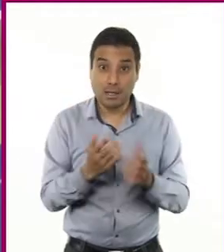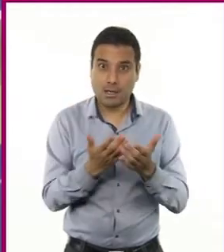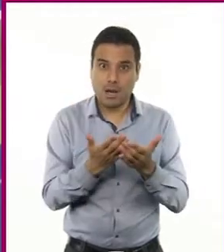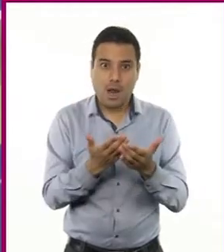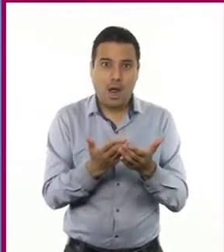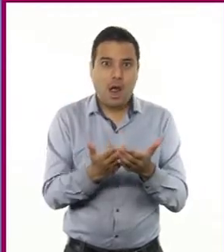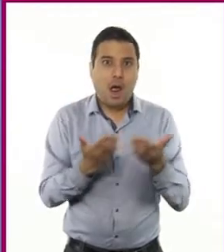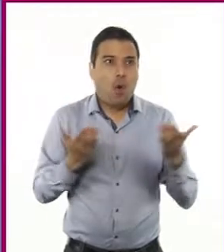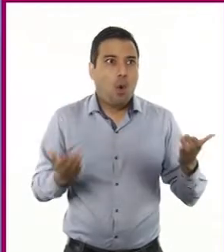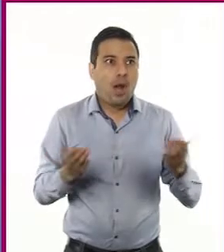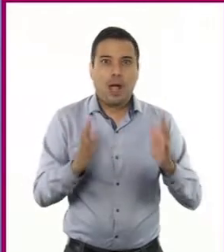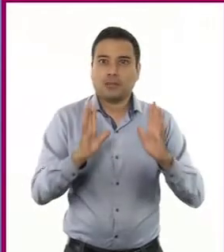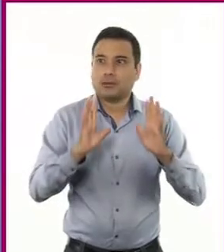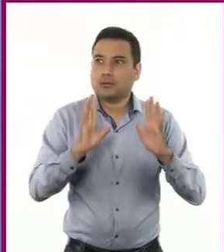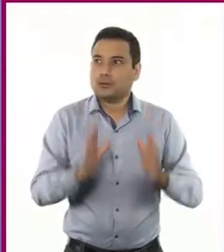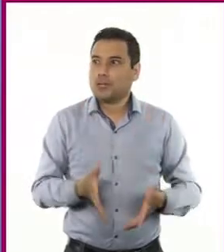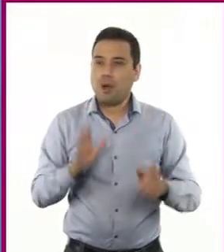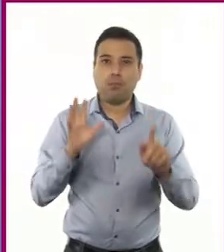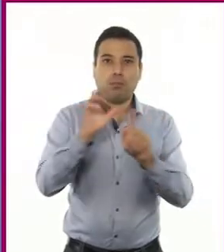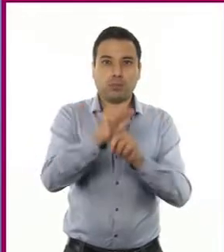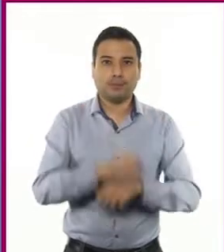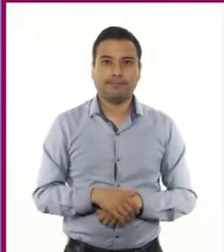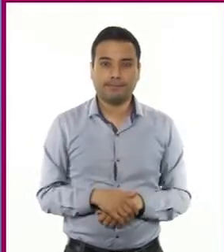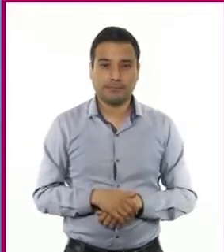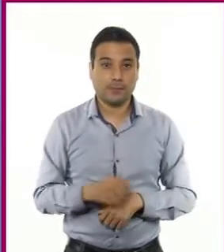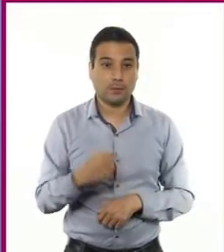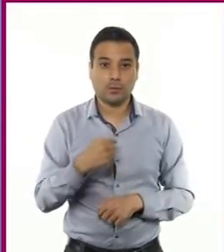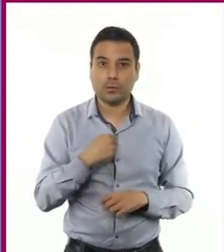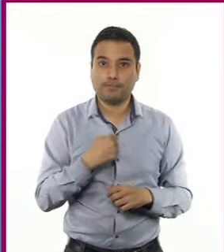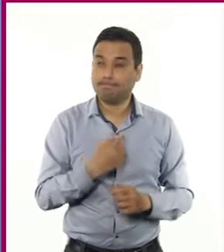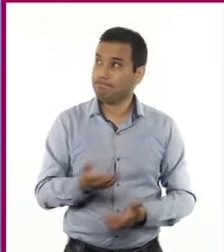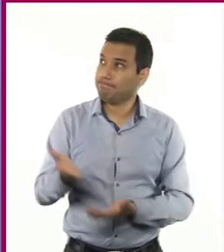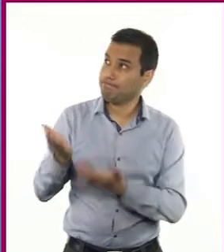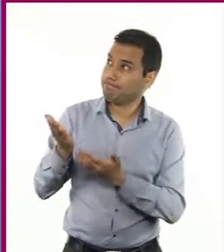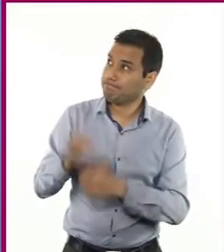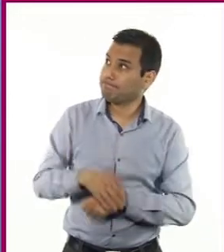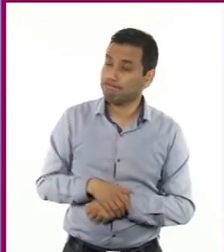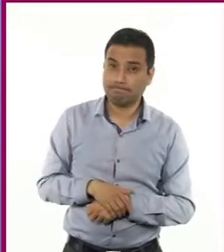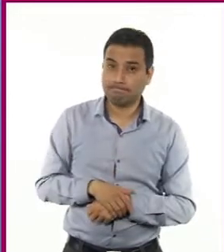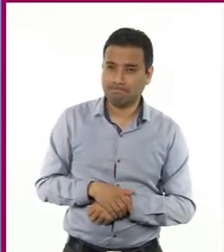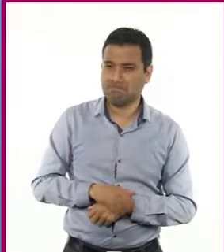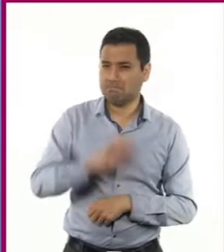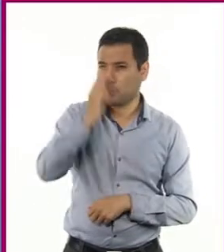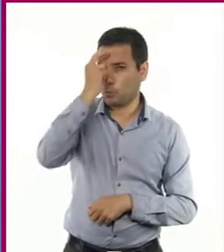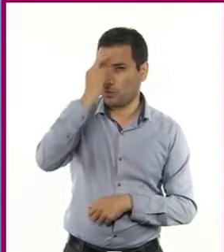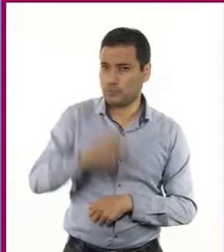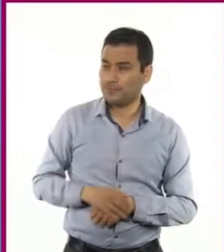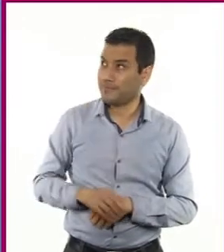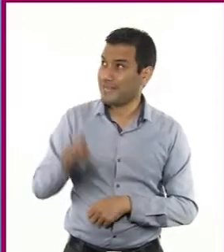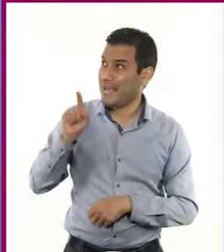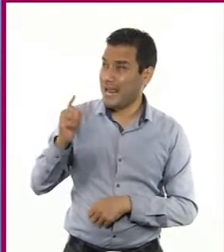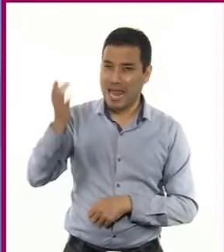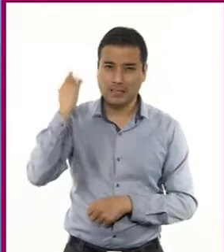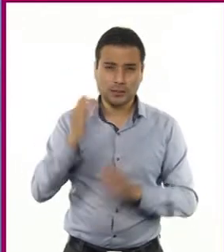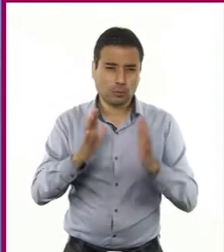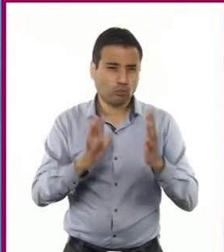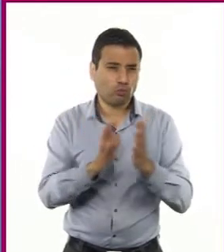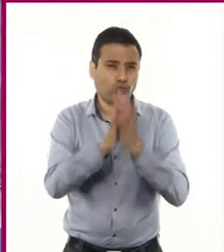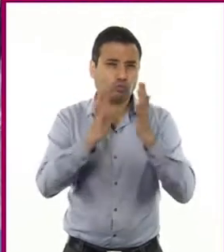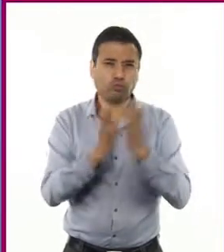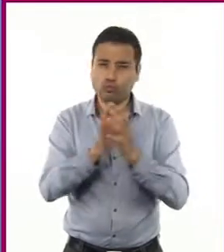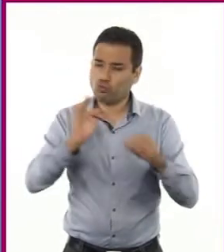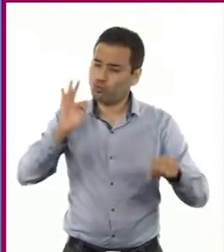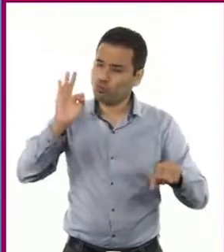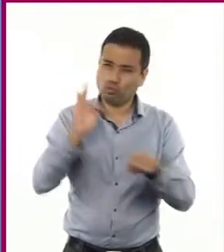vivimos. Evoco con devota emoción a don Francisco I. Madero. Su sacrificio en pos de la democracia no fue en